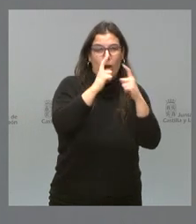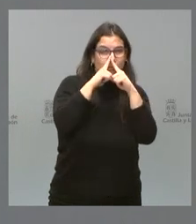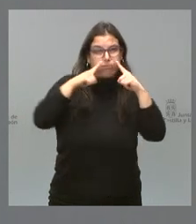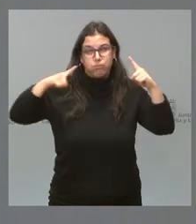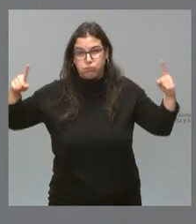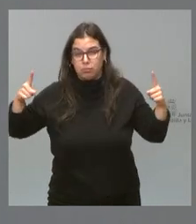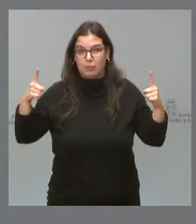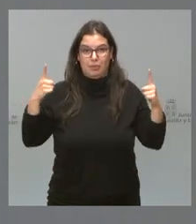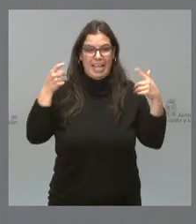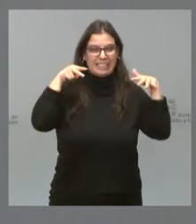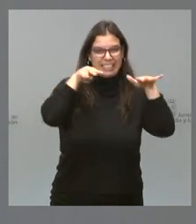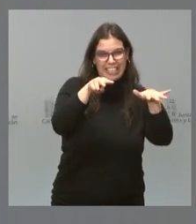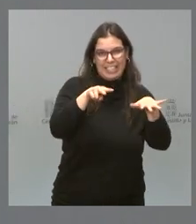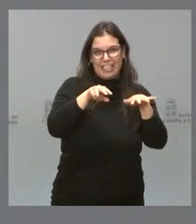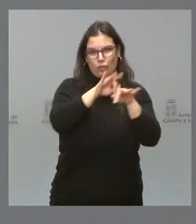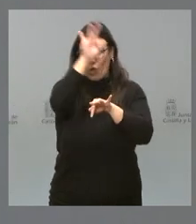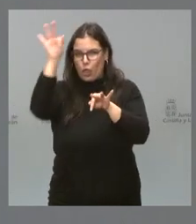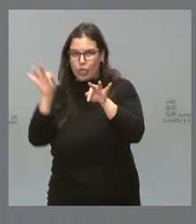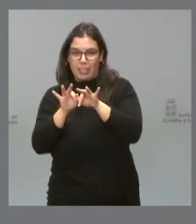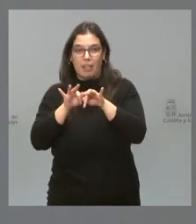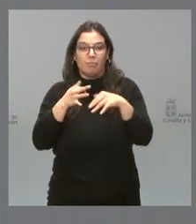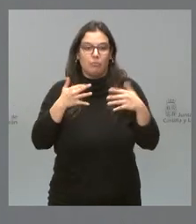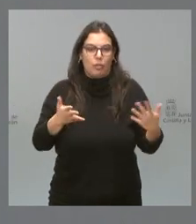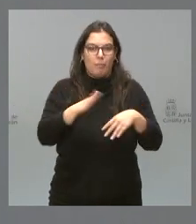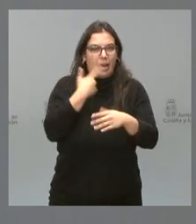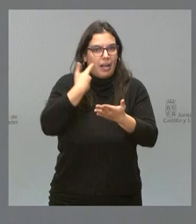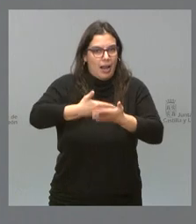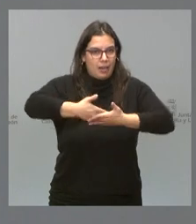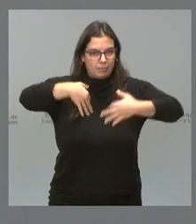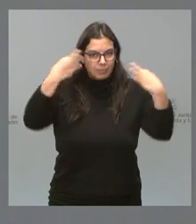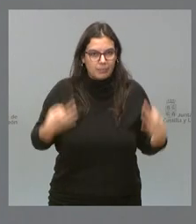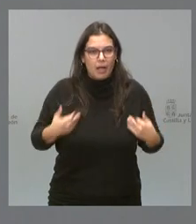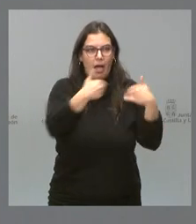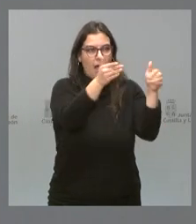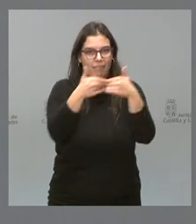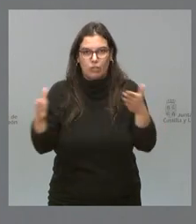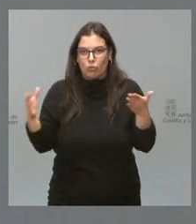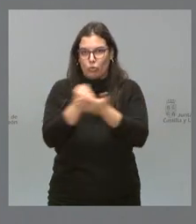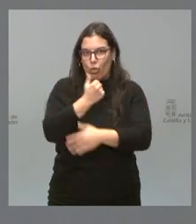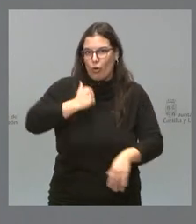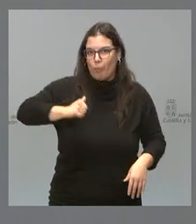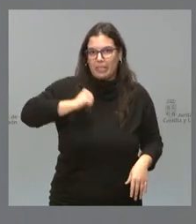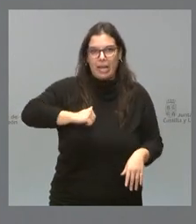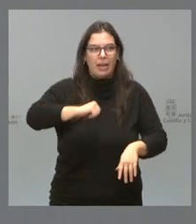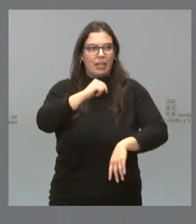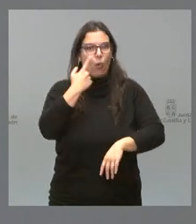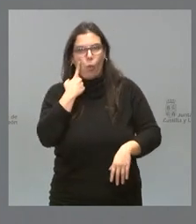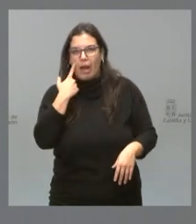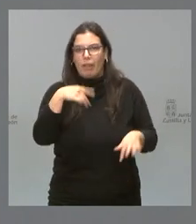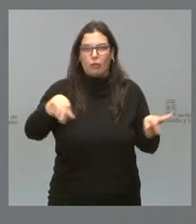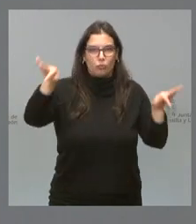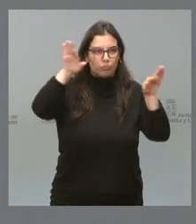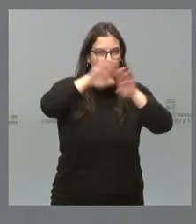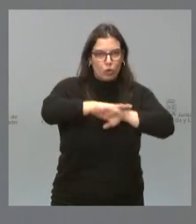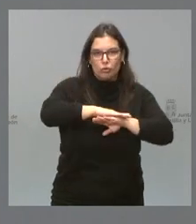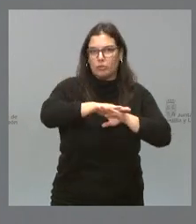siete días a la semana 24 horas al día y por tanto está garantizado plenamente la apertura de los hospitales con las guardias correspondientes incluso